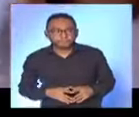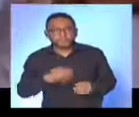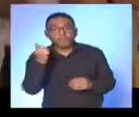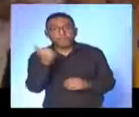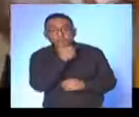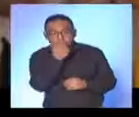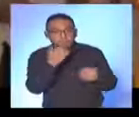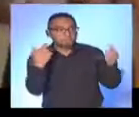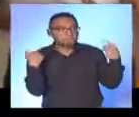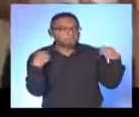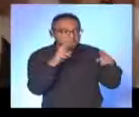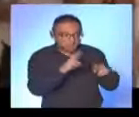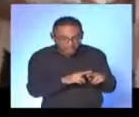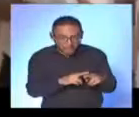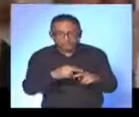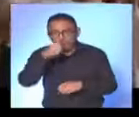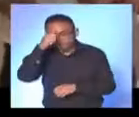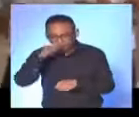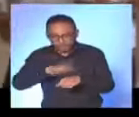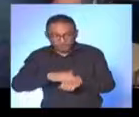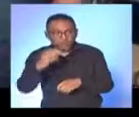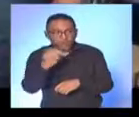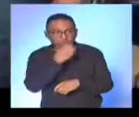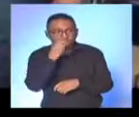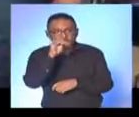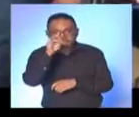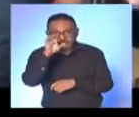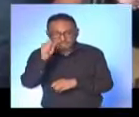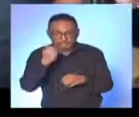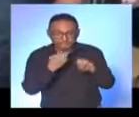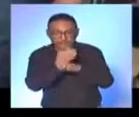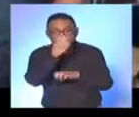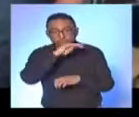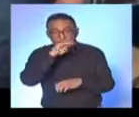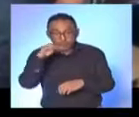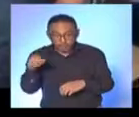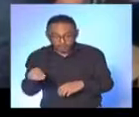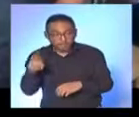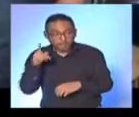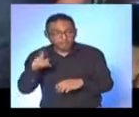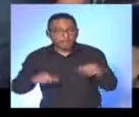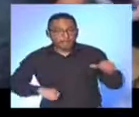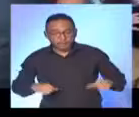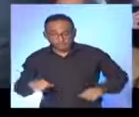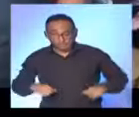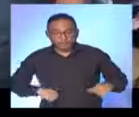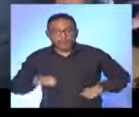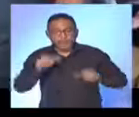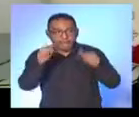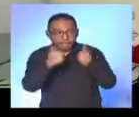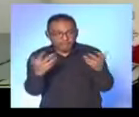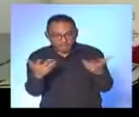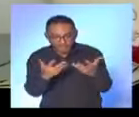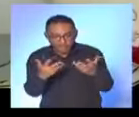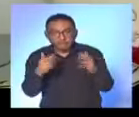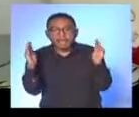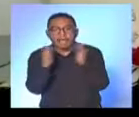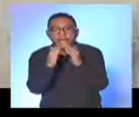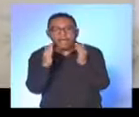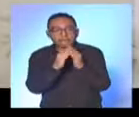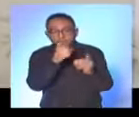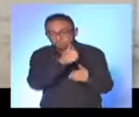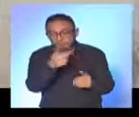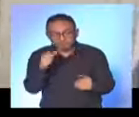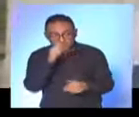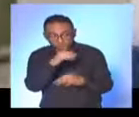Alumnos, docentes y personal administrativo del Colegio de Bachilleres del Estado de Michoacán realizan actividades artísticas desde casa. Aunado a esto, la